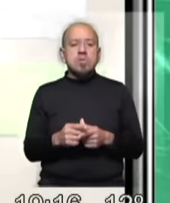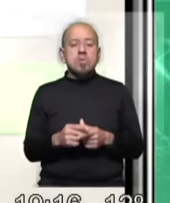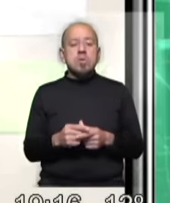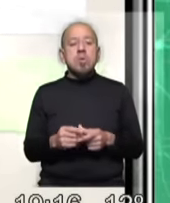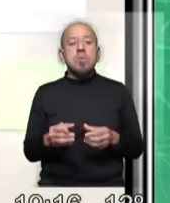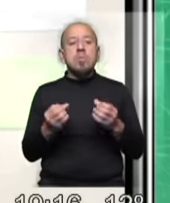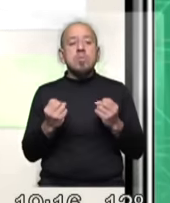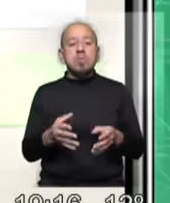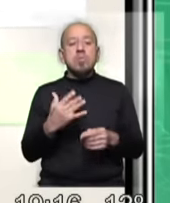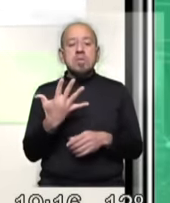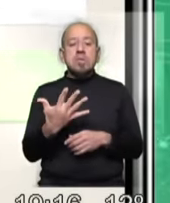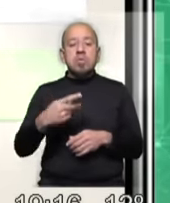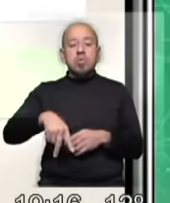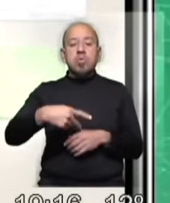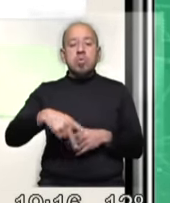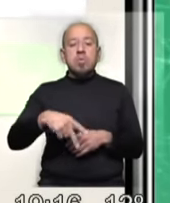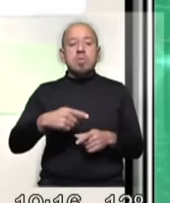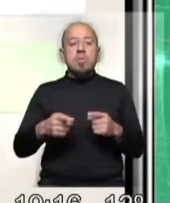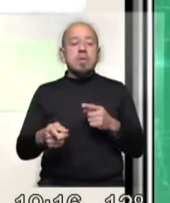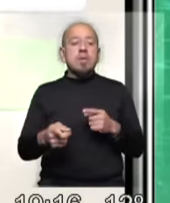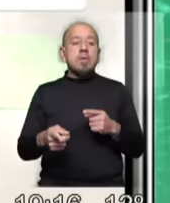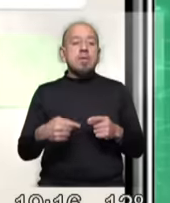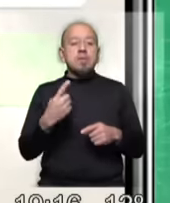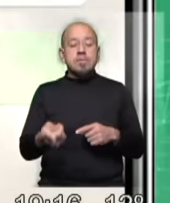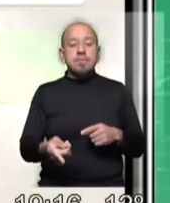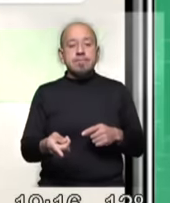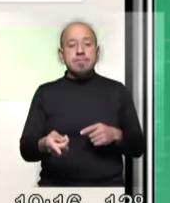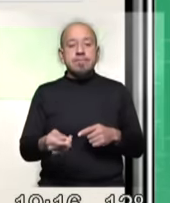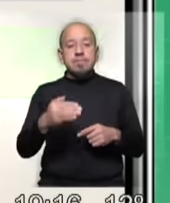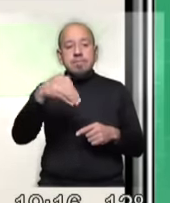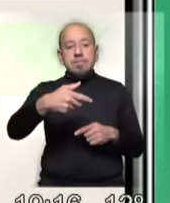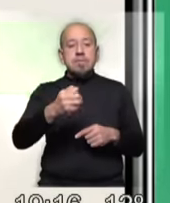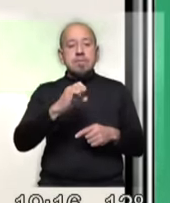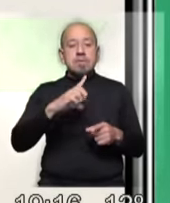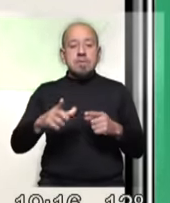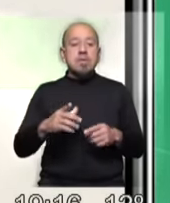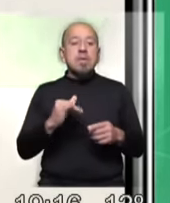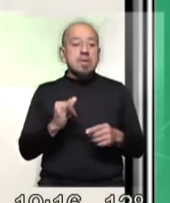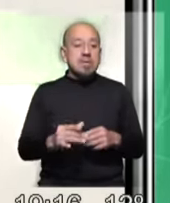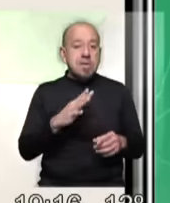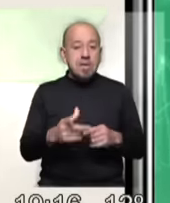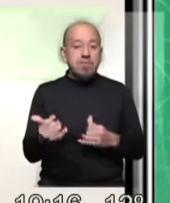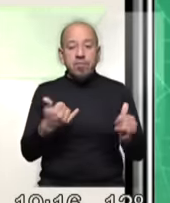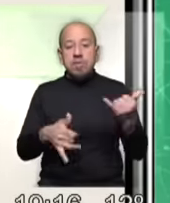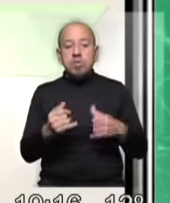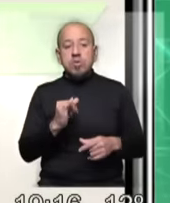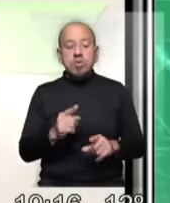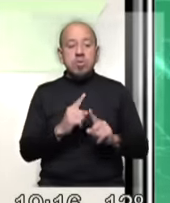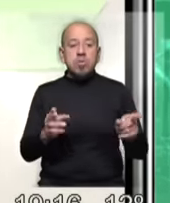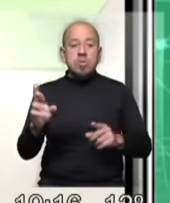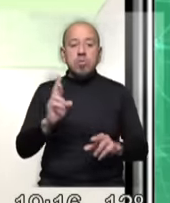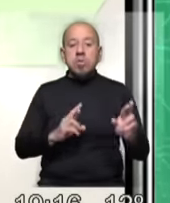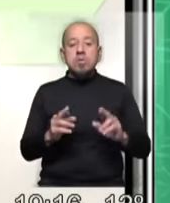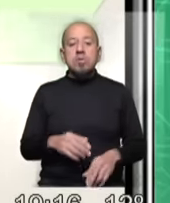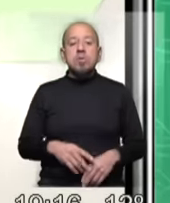es por eso que el 5 de noviembre, es decir, dos días después de esta conversación, Maciel llama a H para ver si tuvo alguna novedad. H no contesta y le escribe,